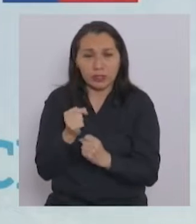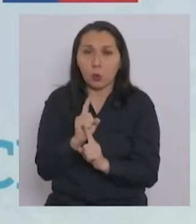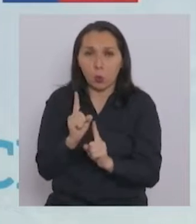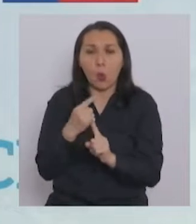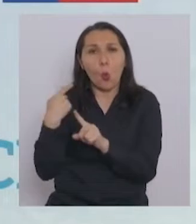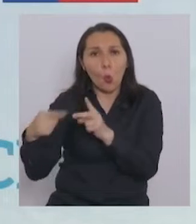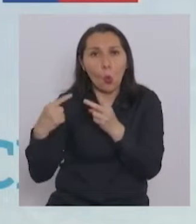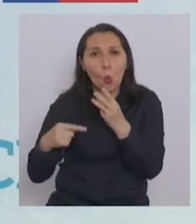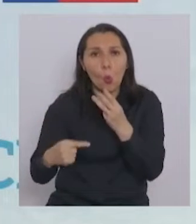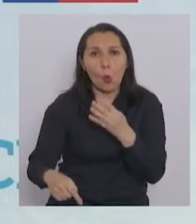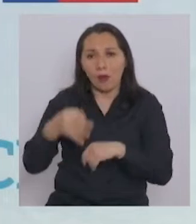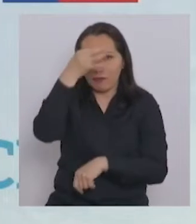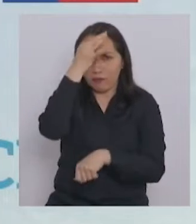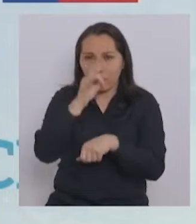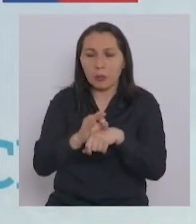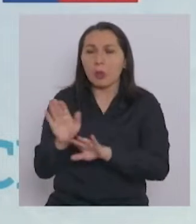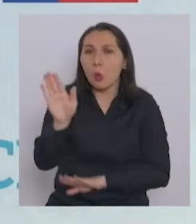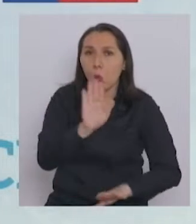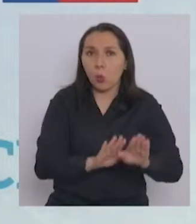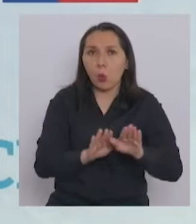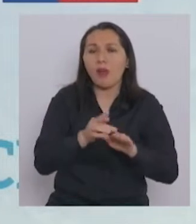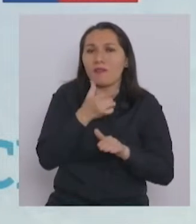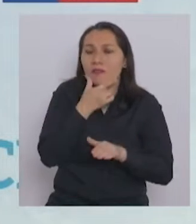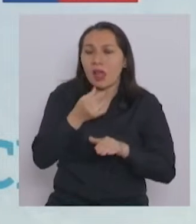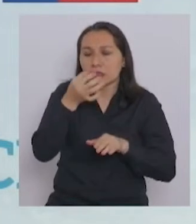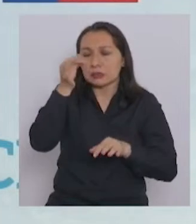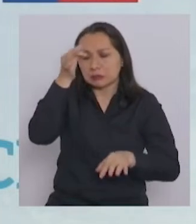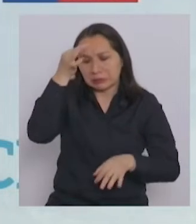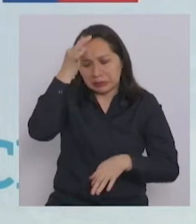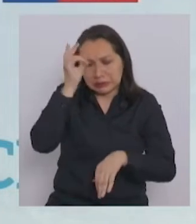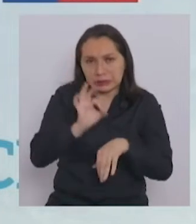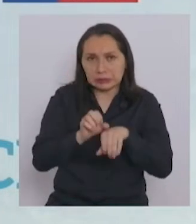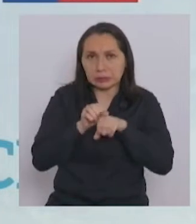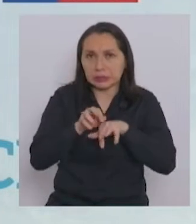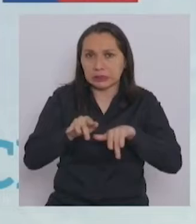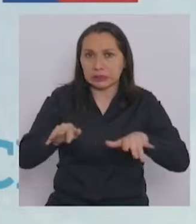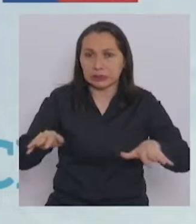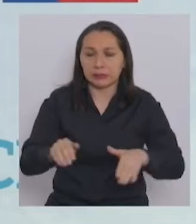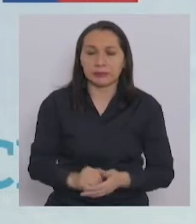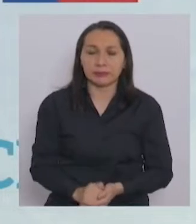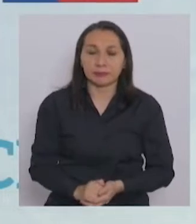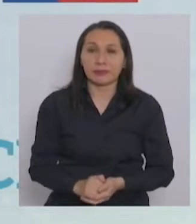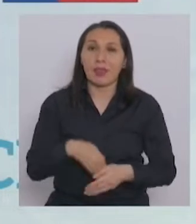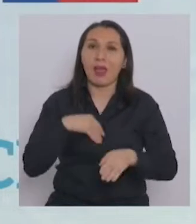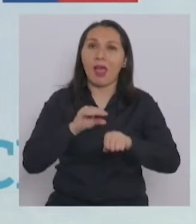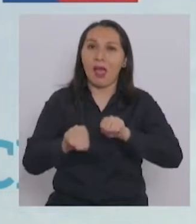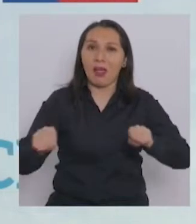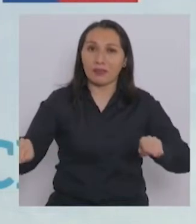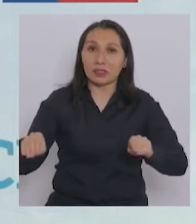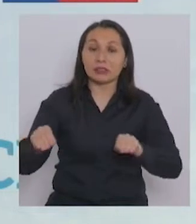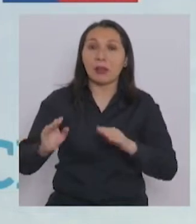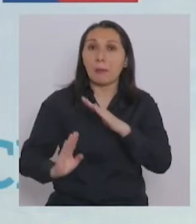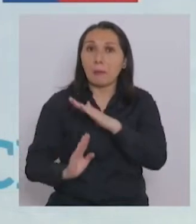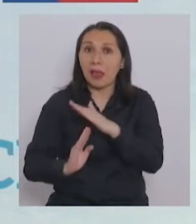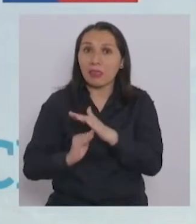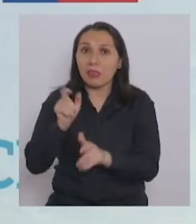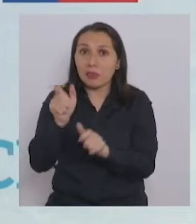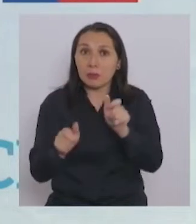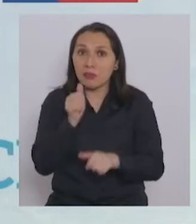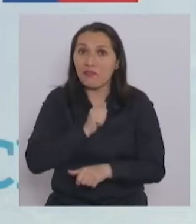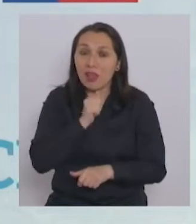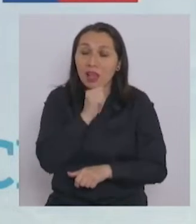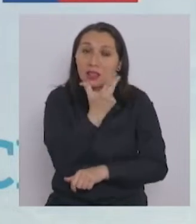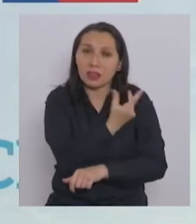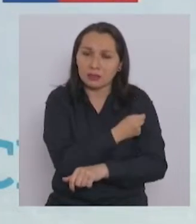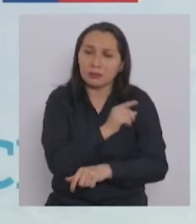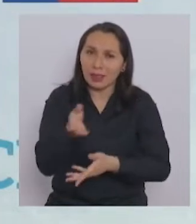contra muchas otras enfermedades infectocontagiosas. Quiero hacer un llamado a los rezagados a que asistan a